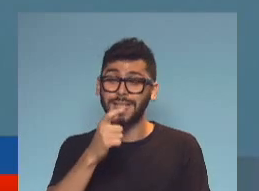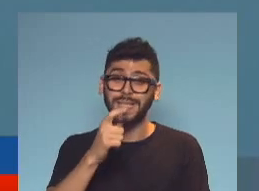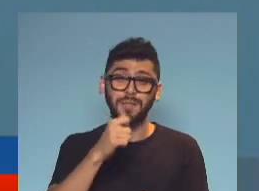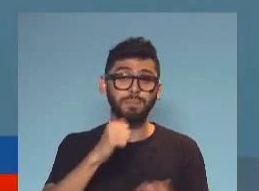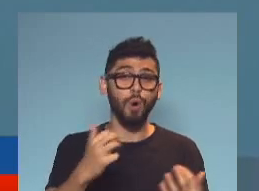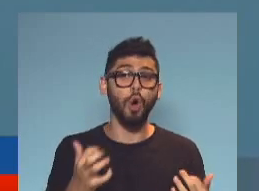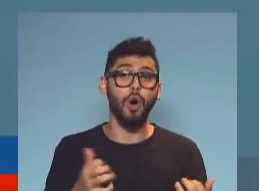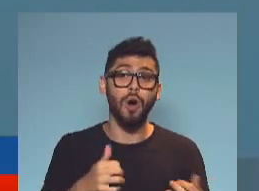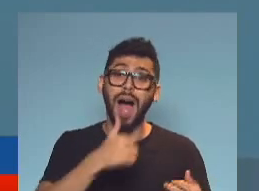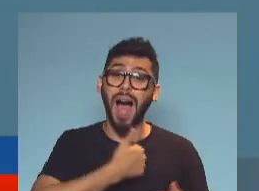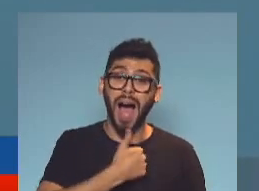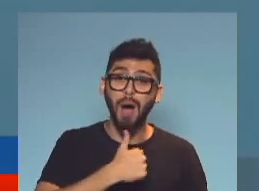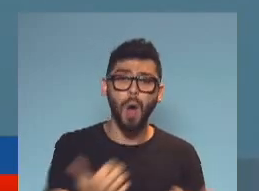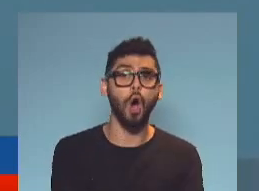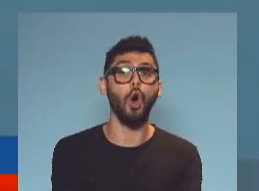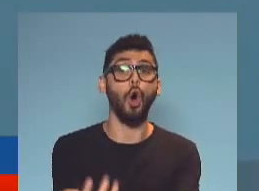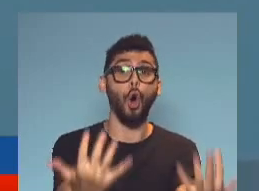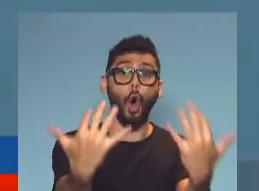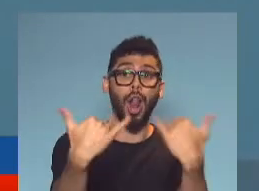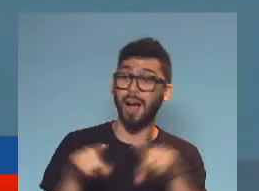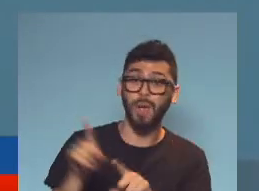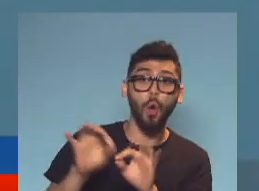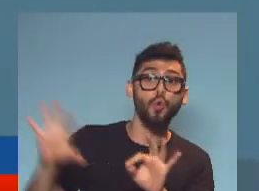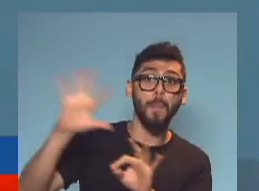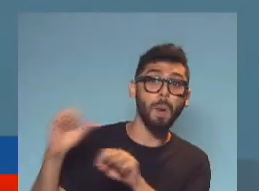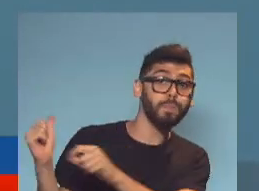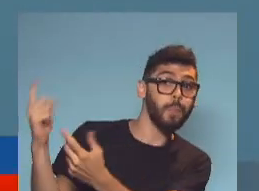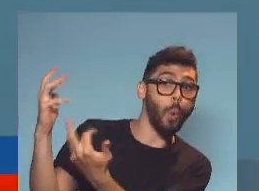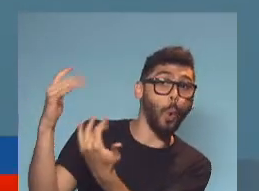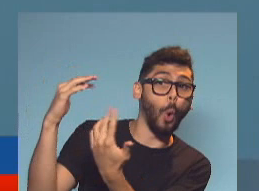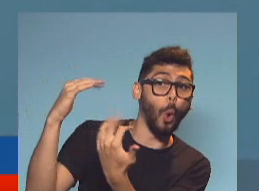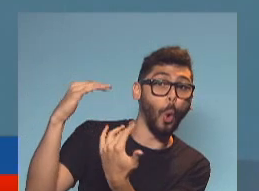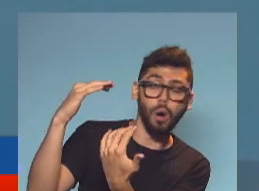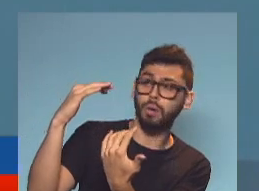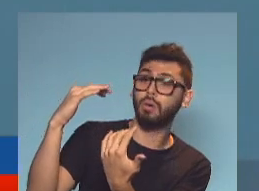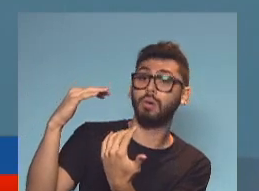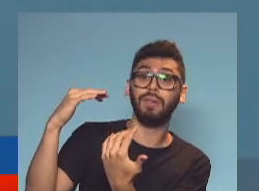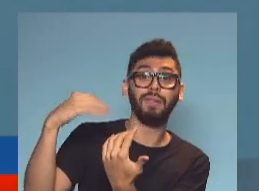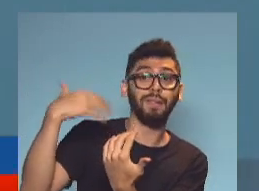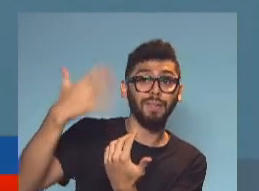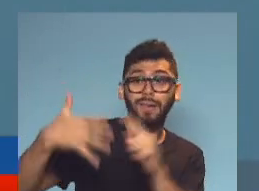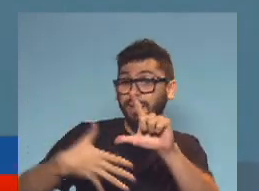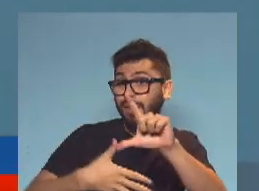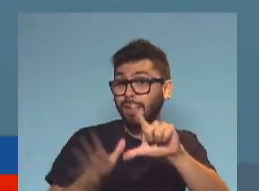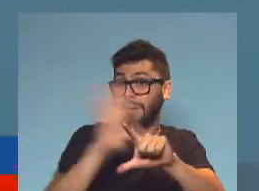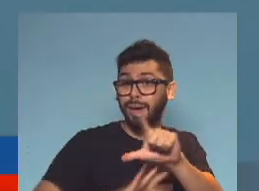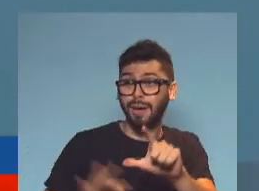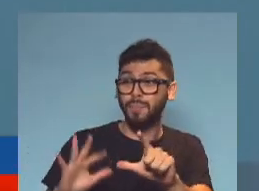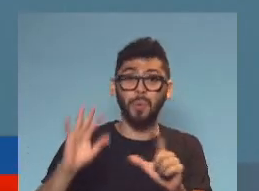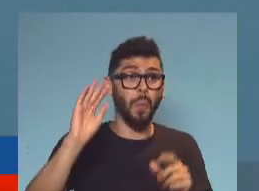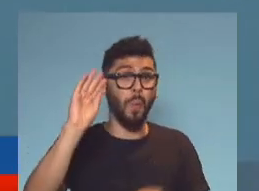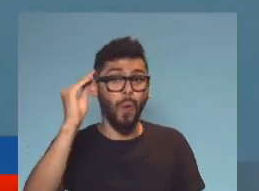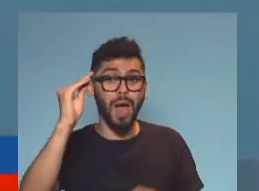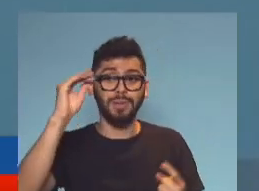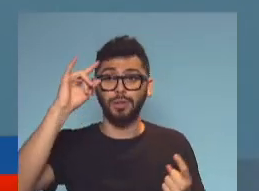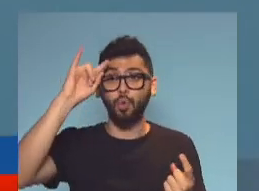aproximara a nosotros, lo que ocurrió en Europa, lo que más adelante ocurrió en toda nuestra región, en Brasil, en